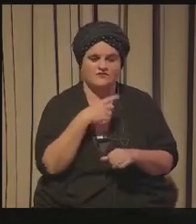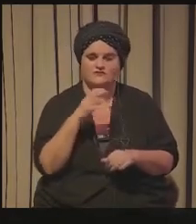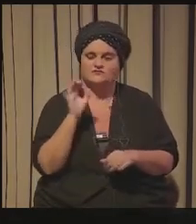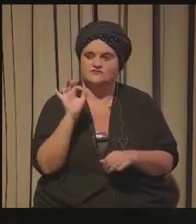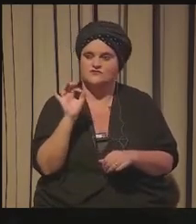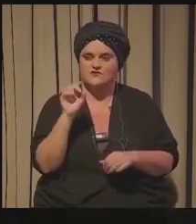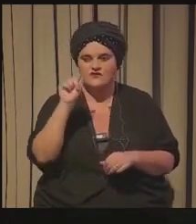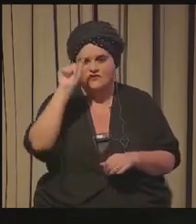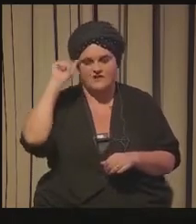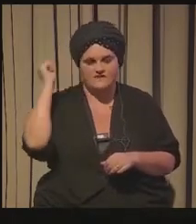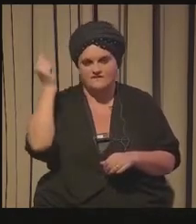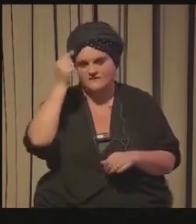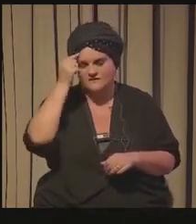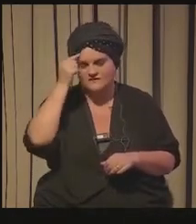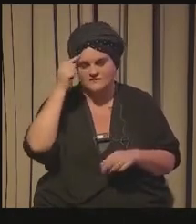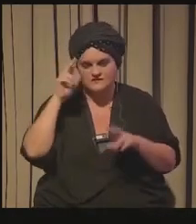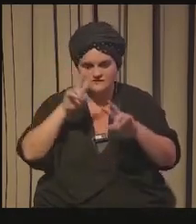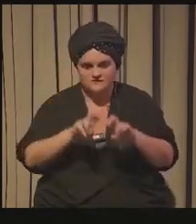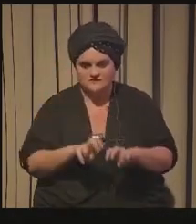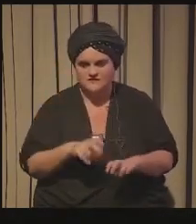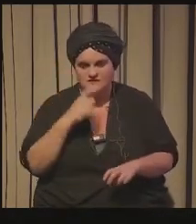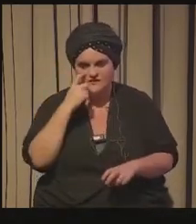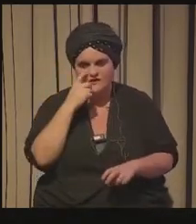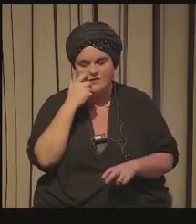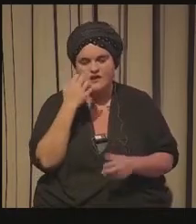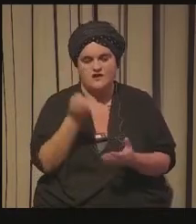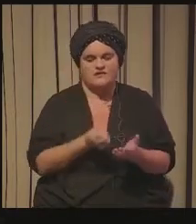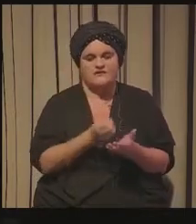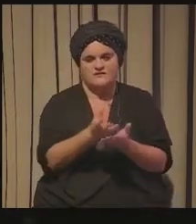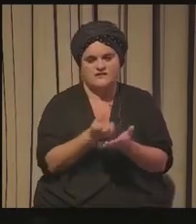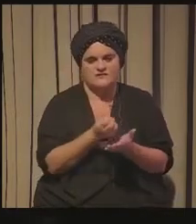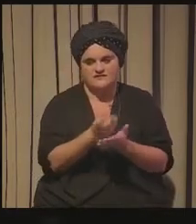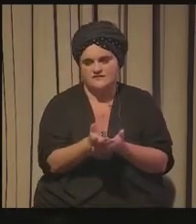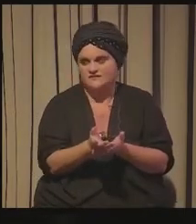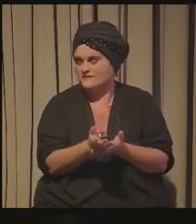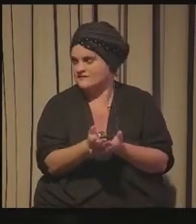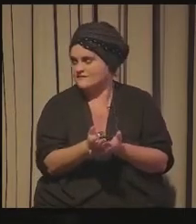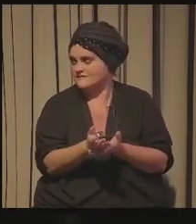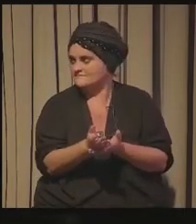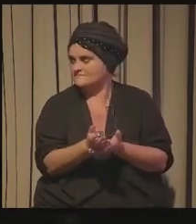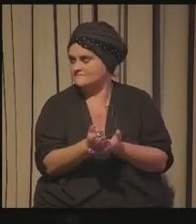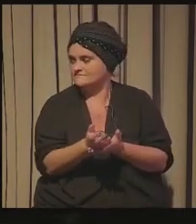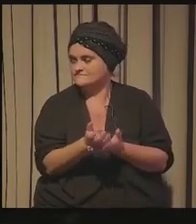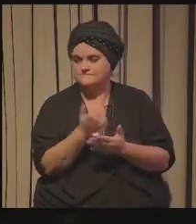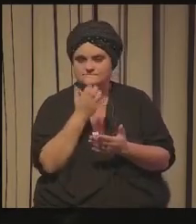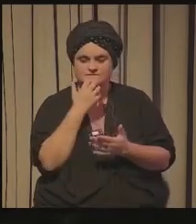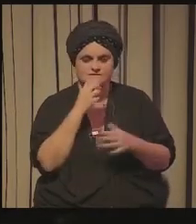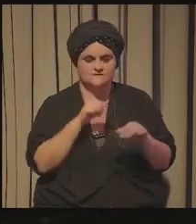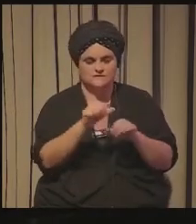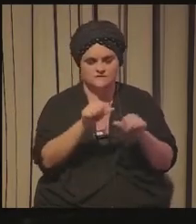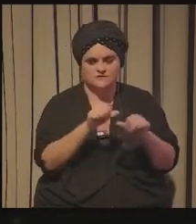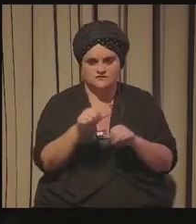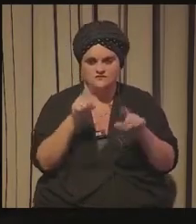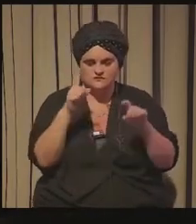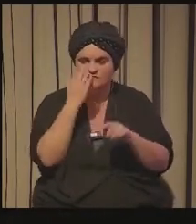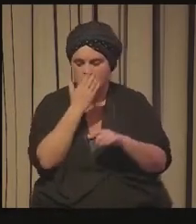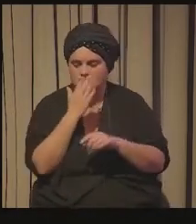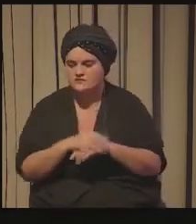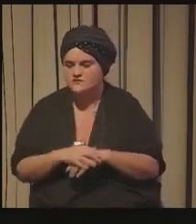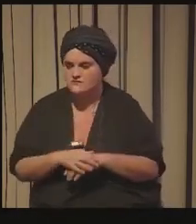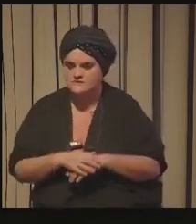destrezas e investigación. Entonces sí que hay un relato ahí de cómo sería esto si estuviéramos enseñando los futuros en los colegios, pero